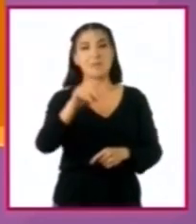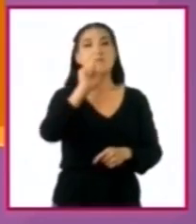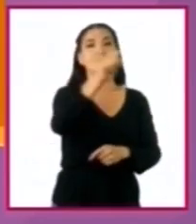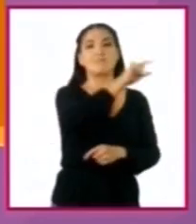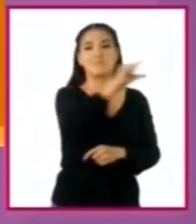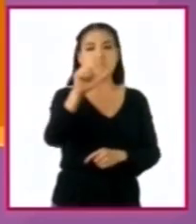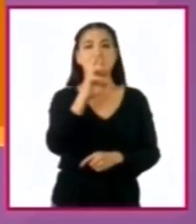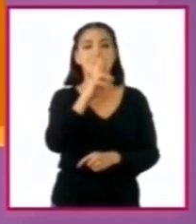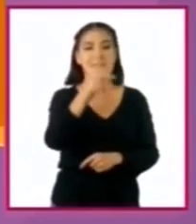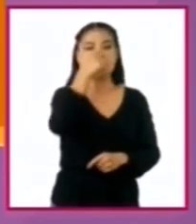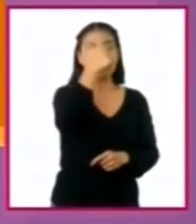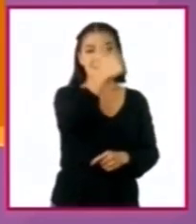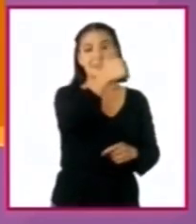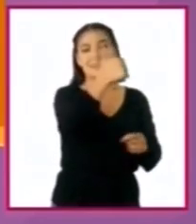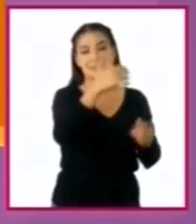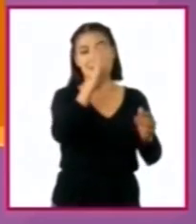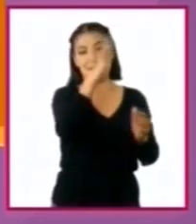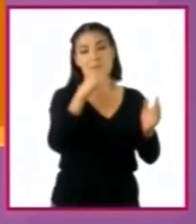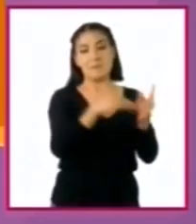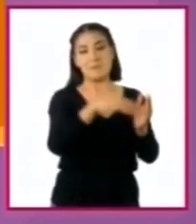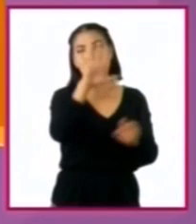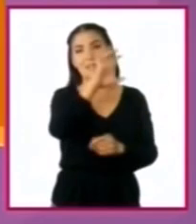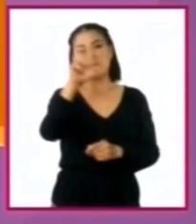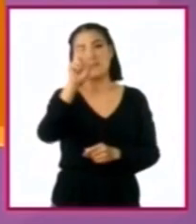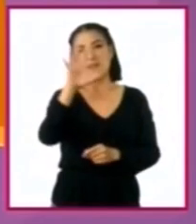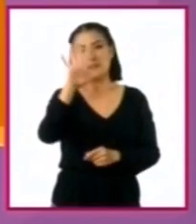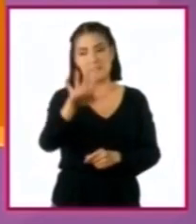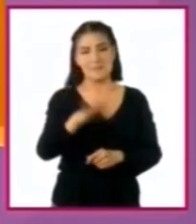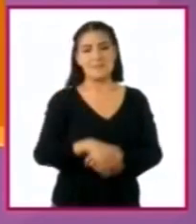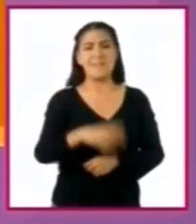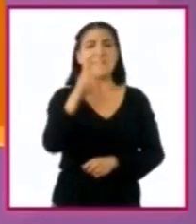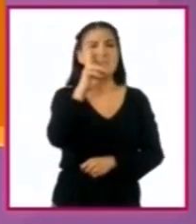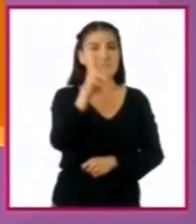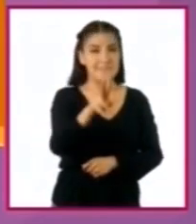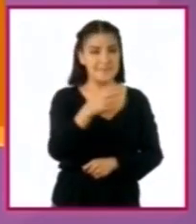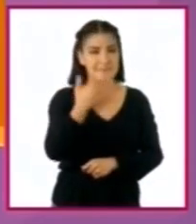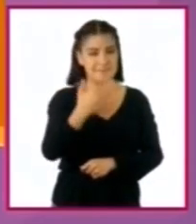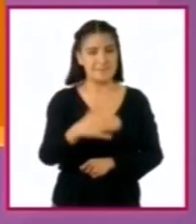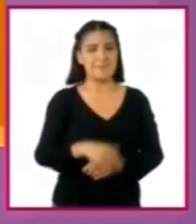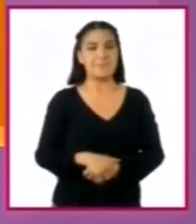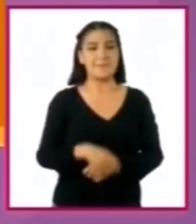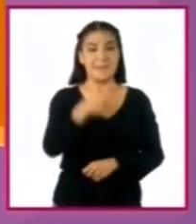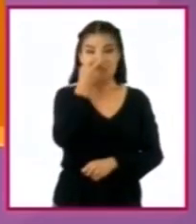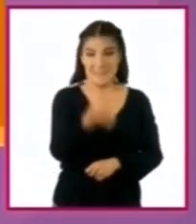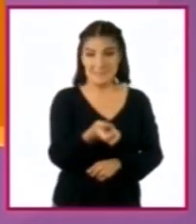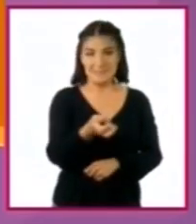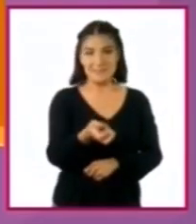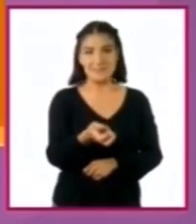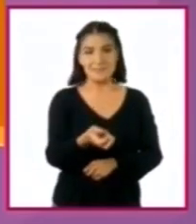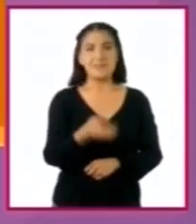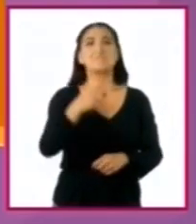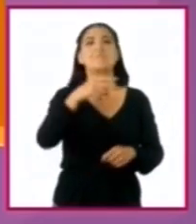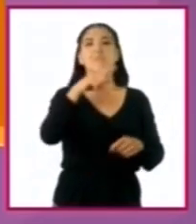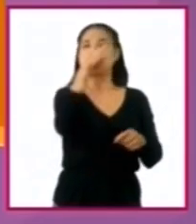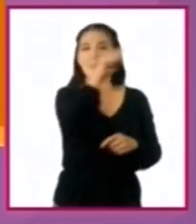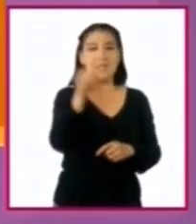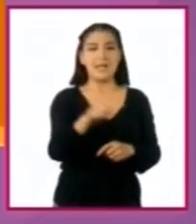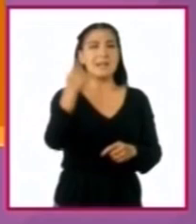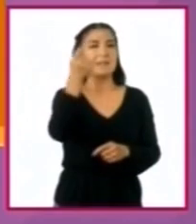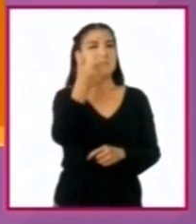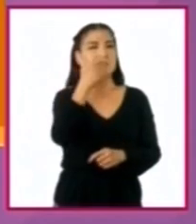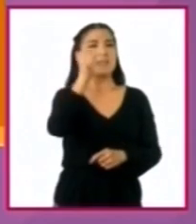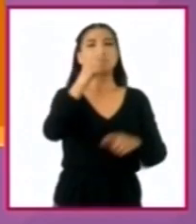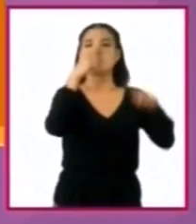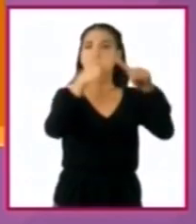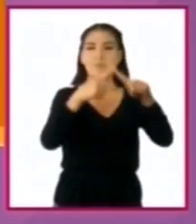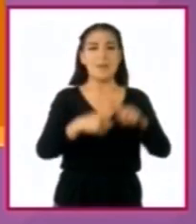es 5535. Fíjate bien, hasta aquí, el proceso es similar a una multiplicación